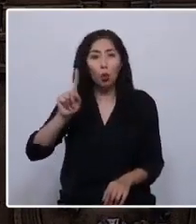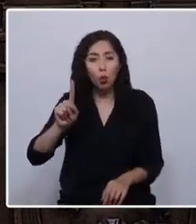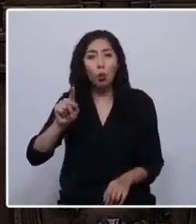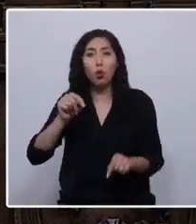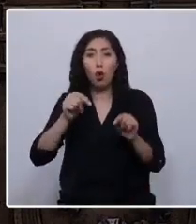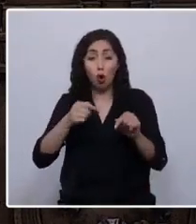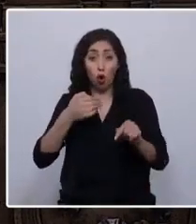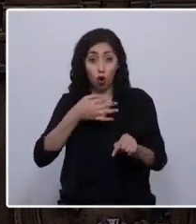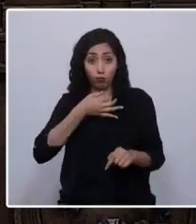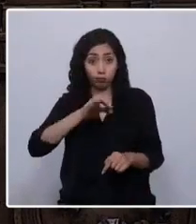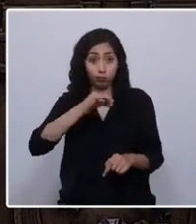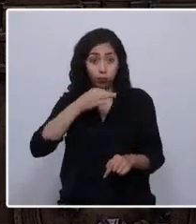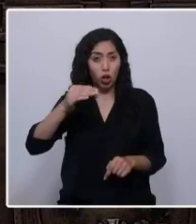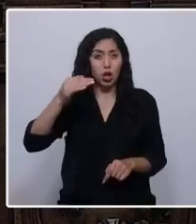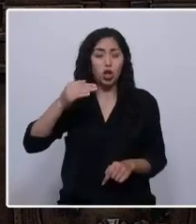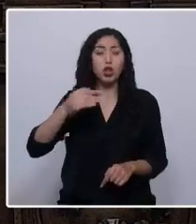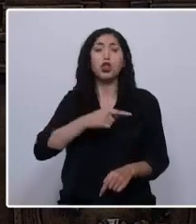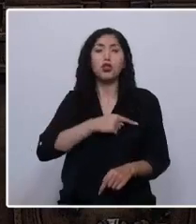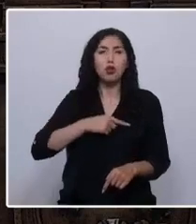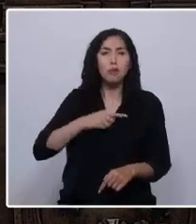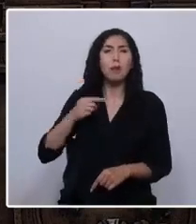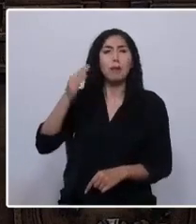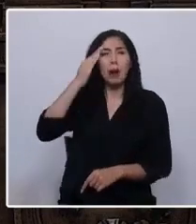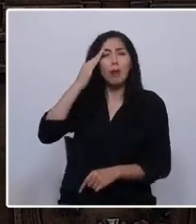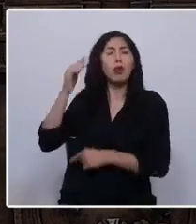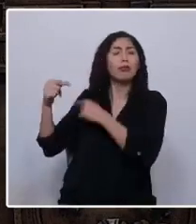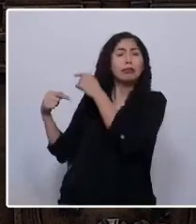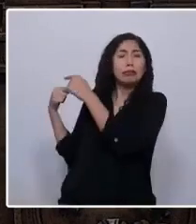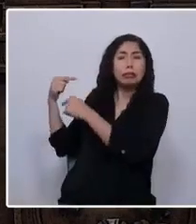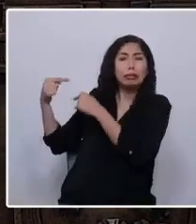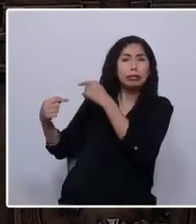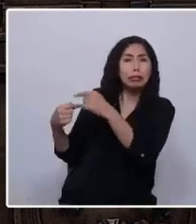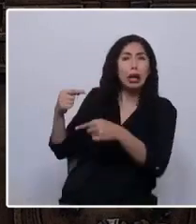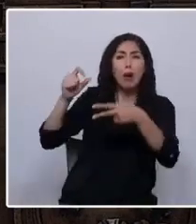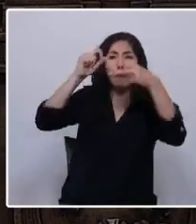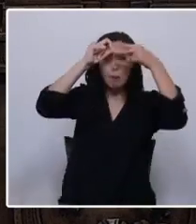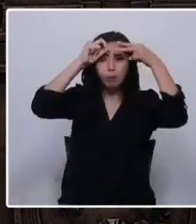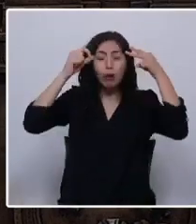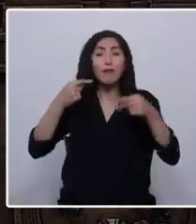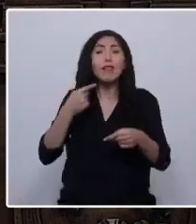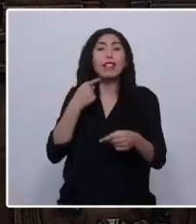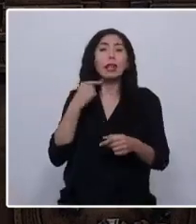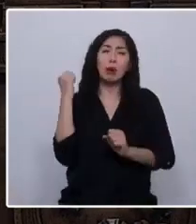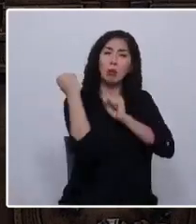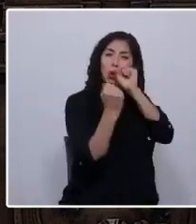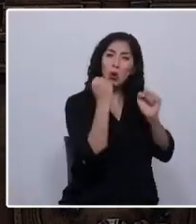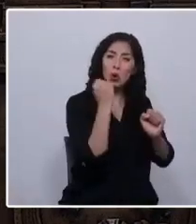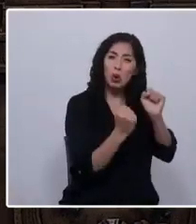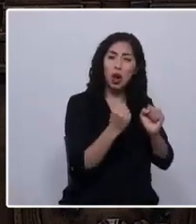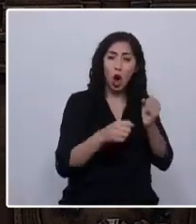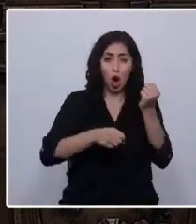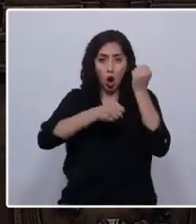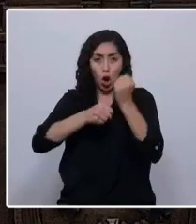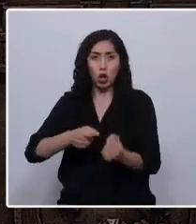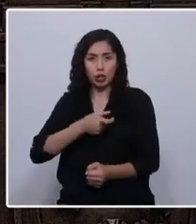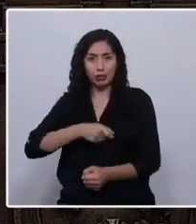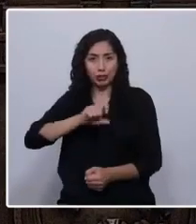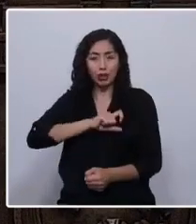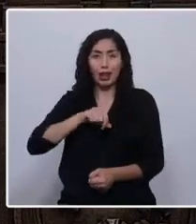nombre y memoria de todas las generaciones mapuches, víctimas del genocidio, la colonización y el Estado